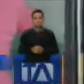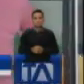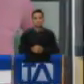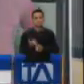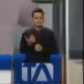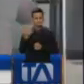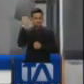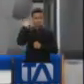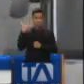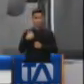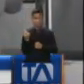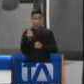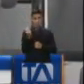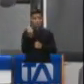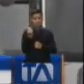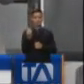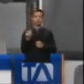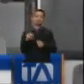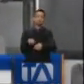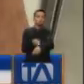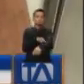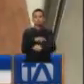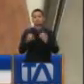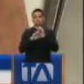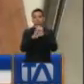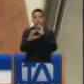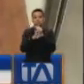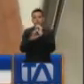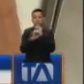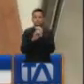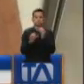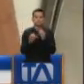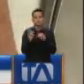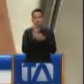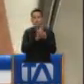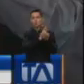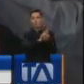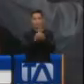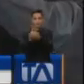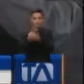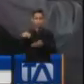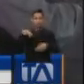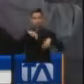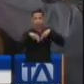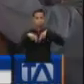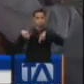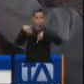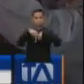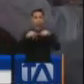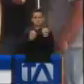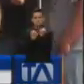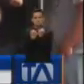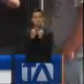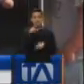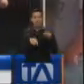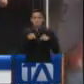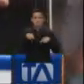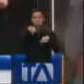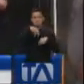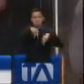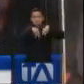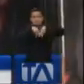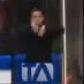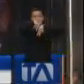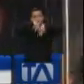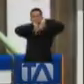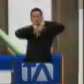Desde que soy una adolescente me tocó movilizarme en transporte público, que siempre iba repleto de gente, casi que unos encima de otros, dice